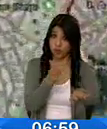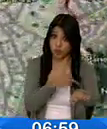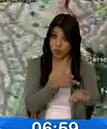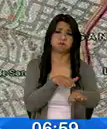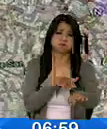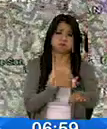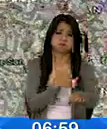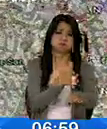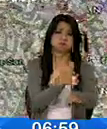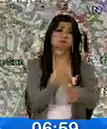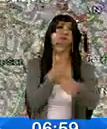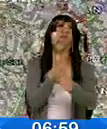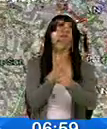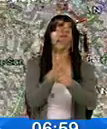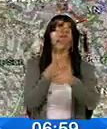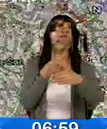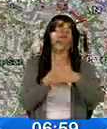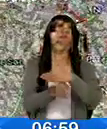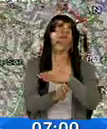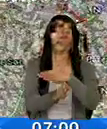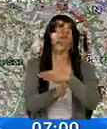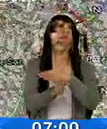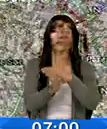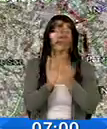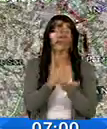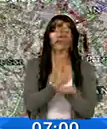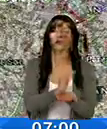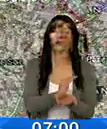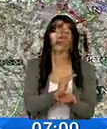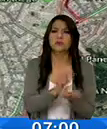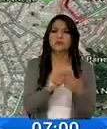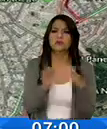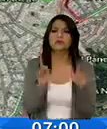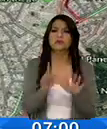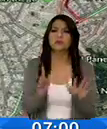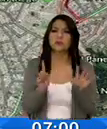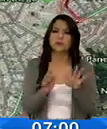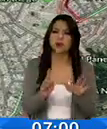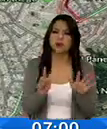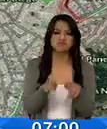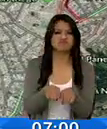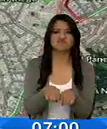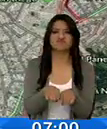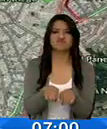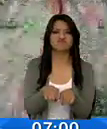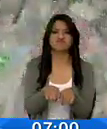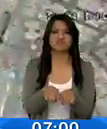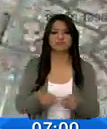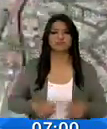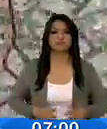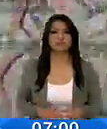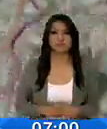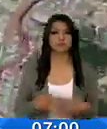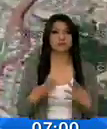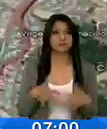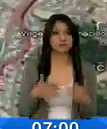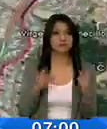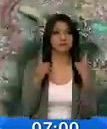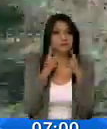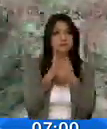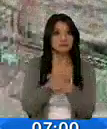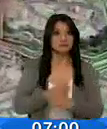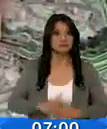altura de los túneles, ¿no? De San Roque, San Juan y todos estos, realmente está muy, pero muy